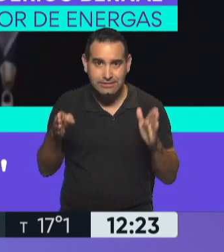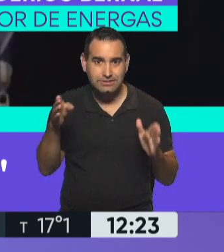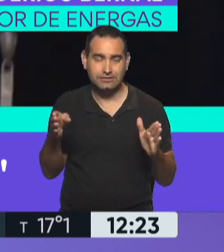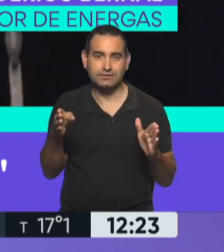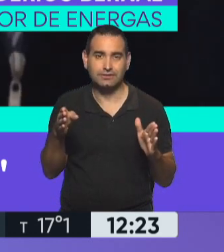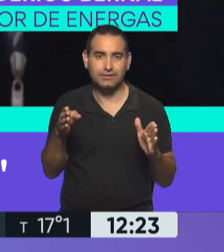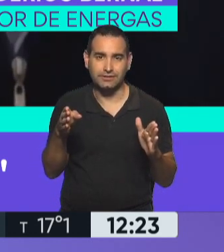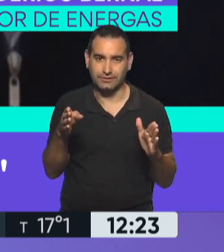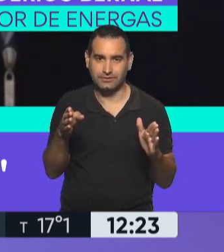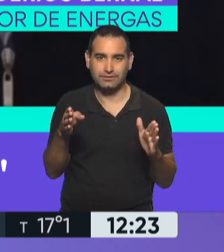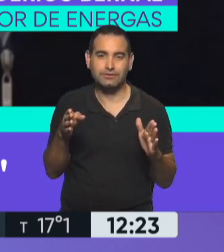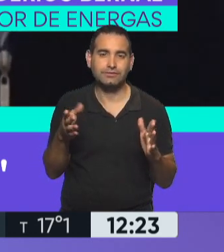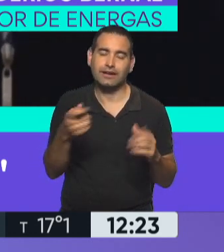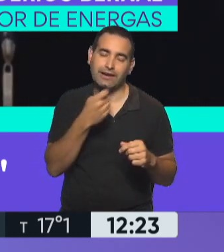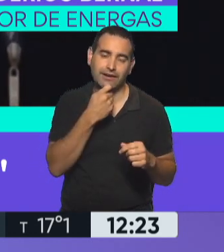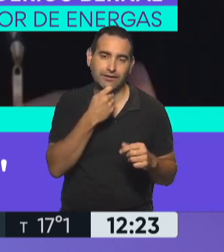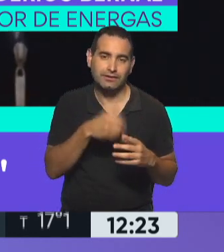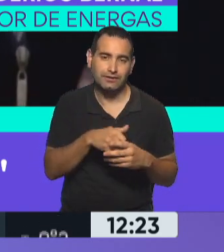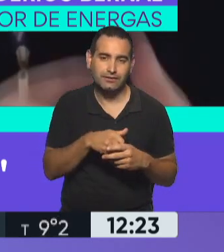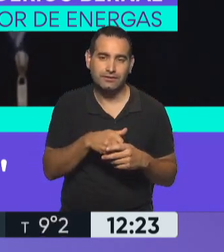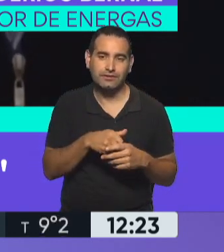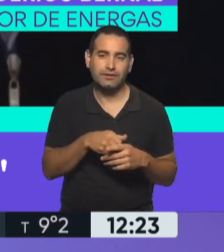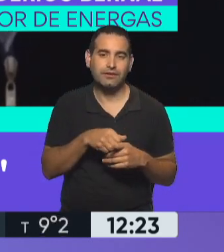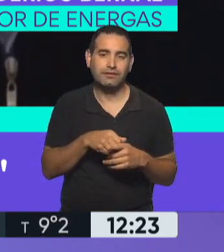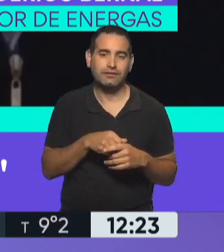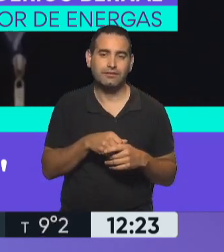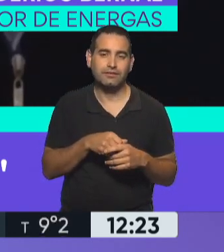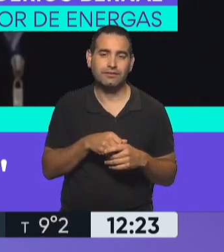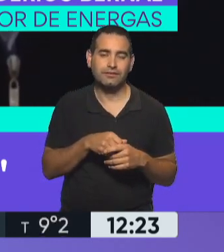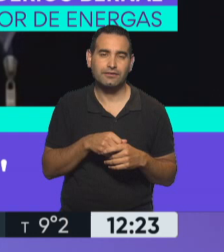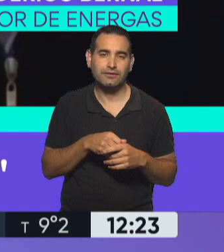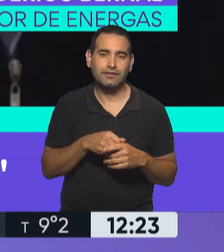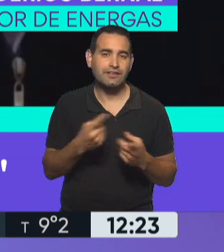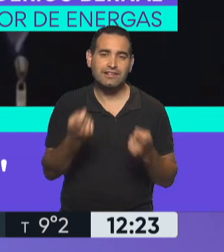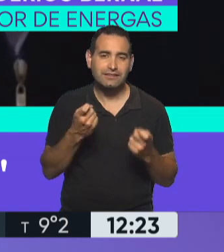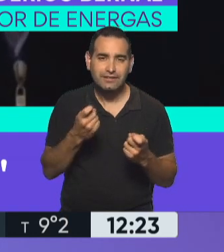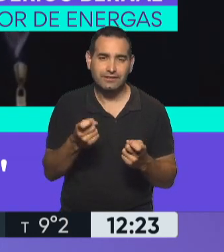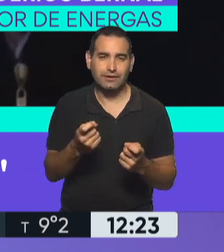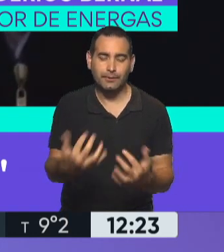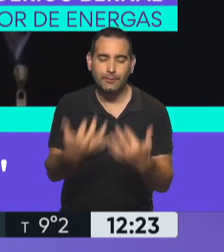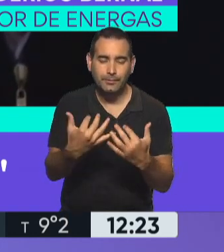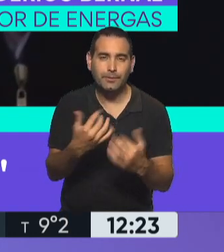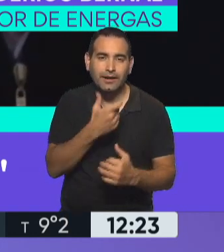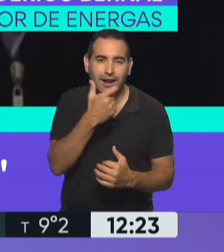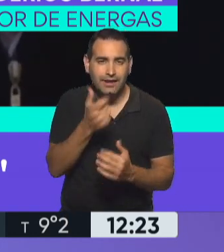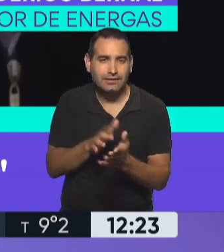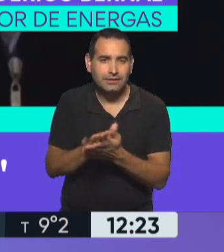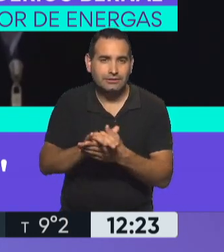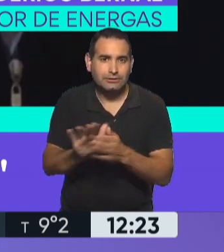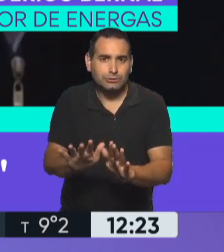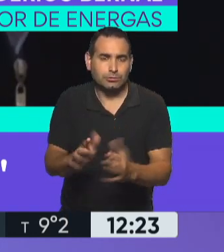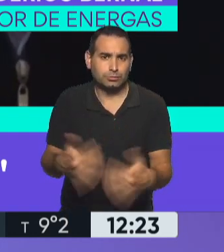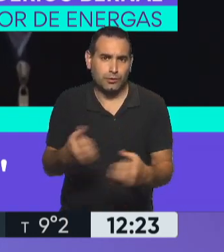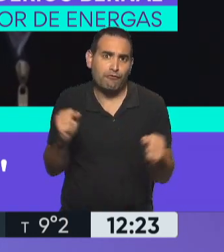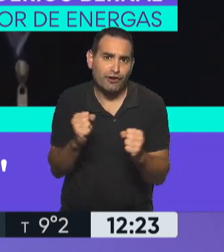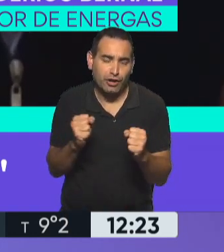verse, digamos, obligados, si tienen, por supuesto, o que tienen la necesidad más que verse obligados a prender la estufa para calefaccionarse y vivir dignamente, bueno,